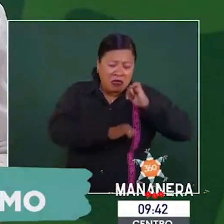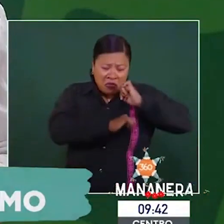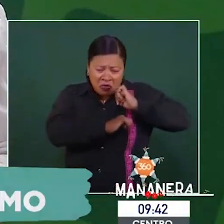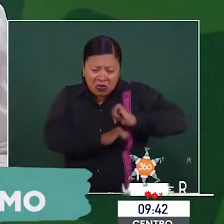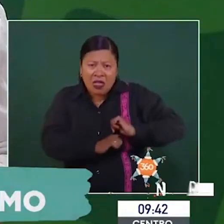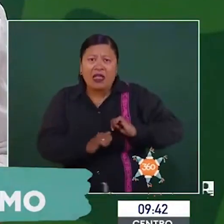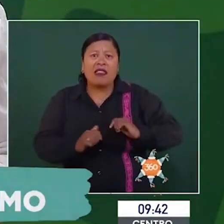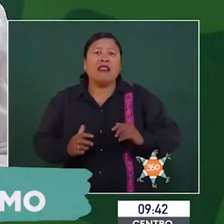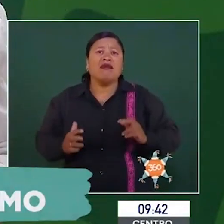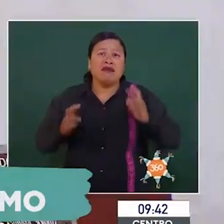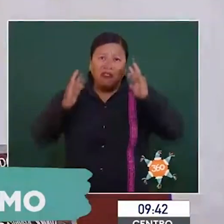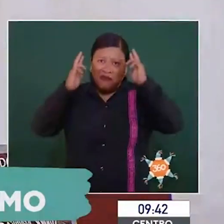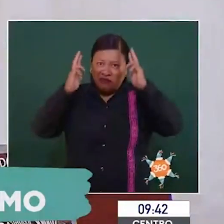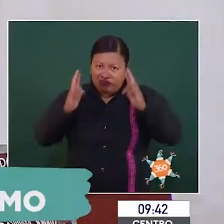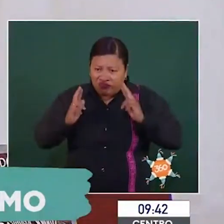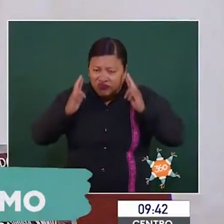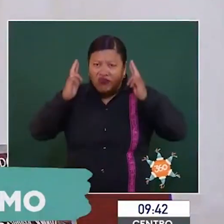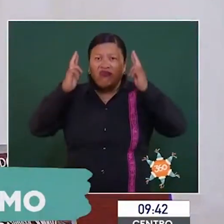reyes,